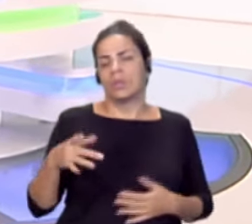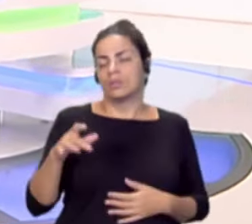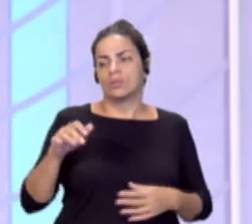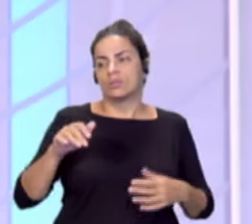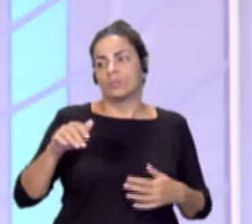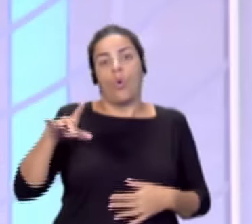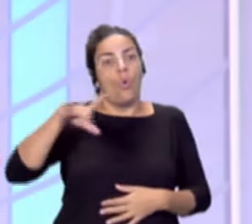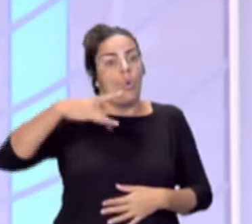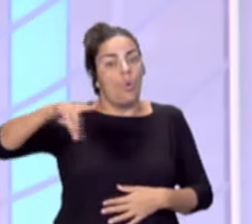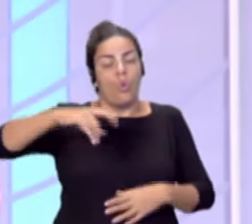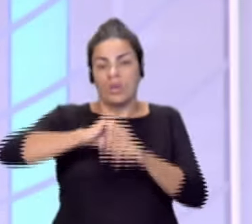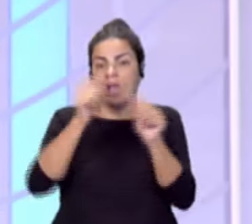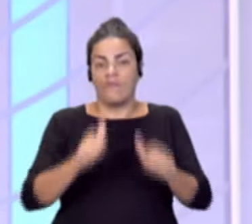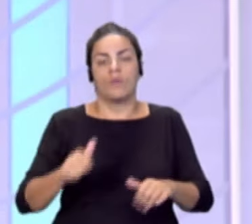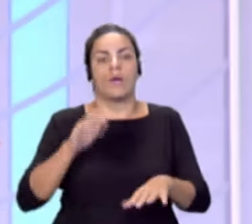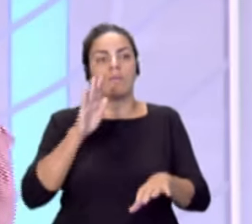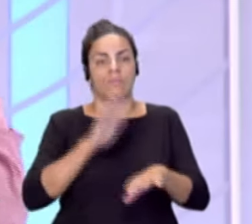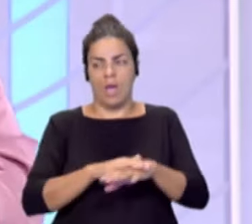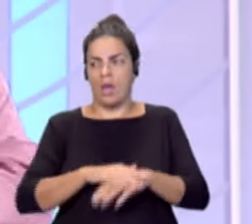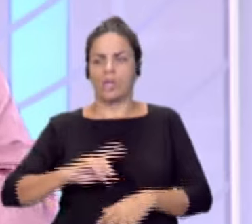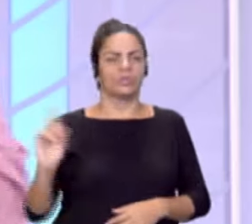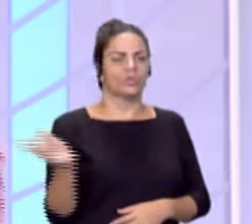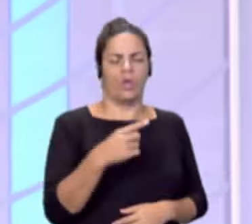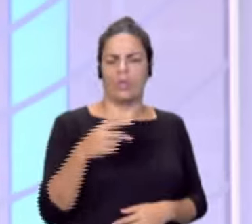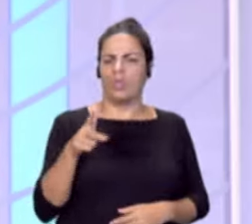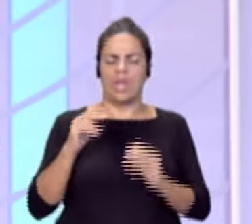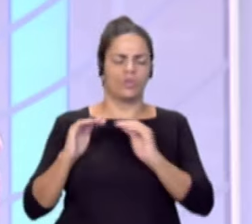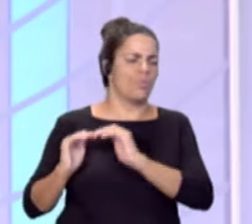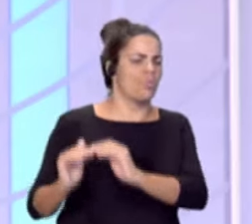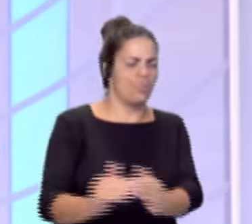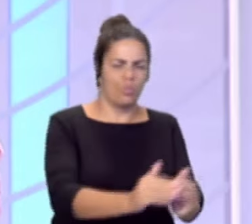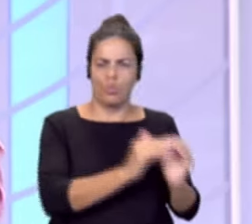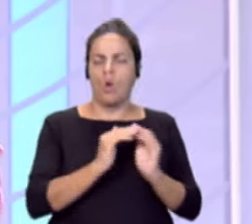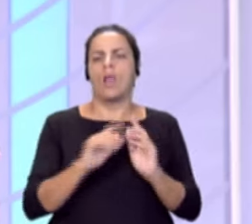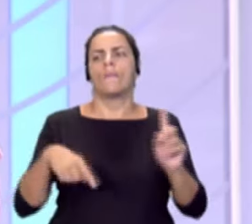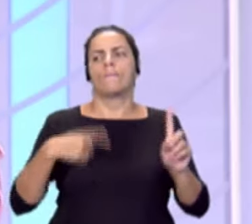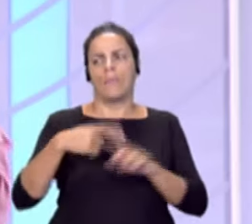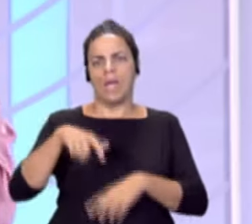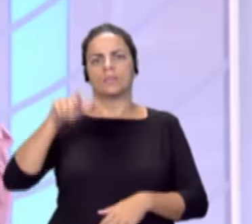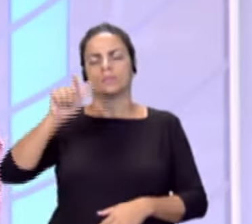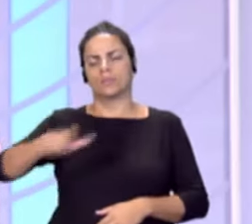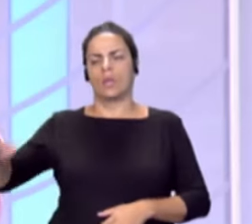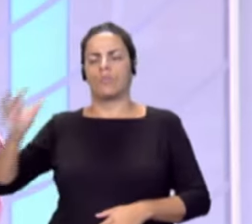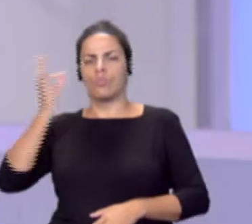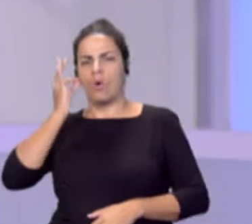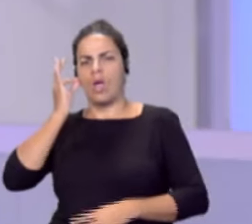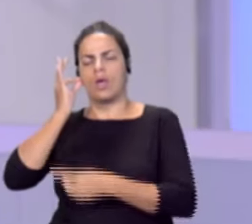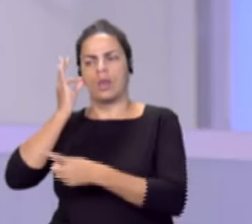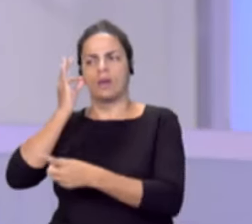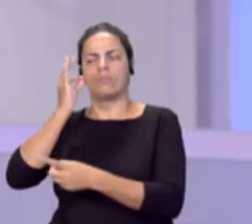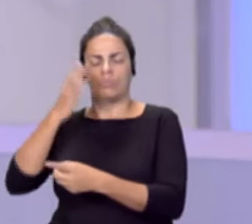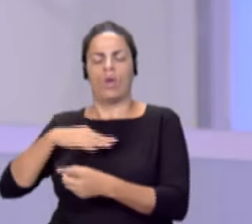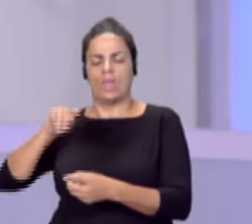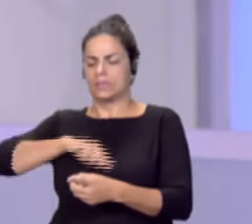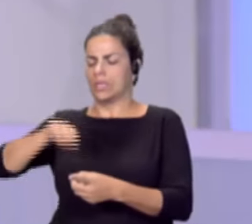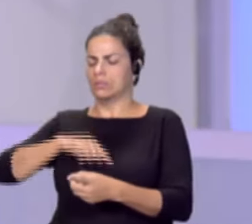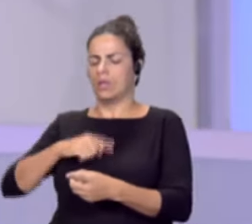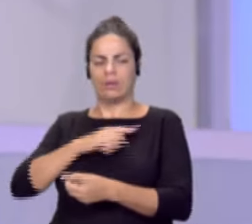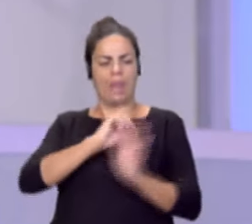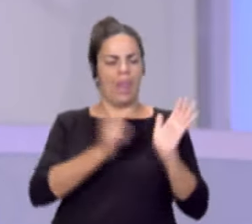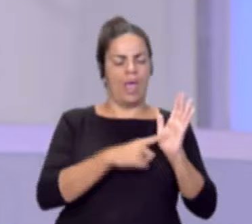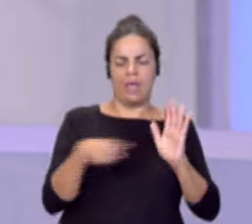que estemos todos en una igualdad de derechos y que la mujer se sienta totalmente protegida por las